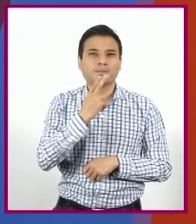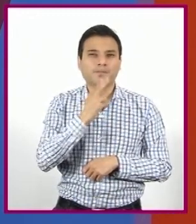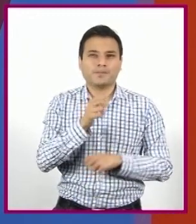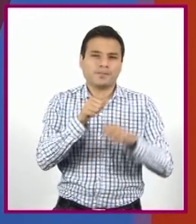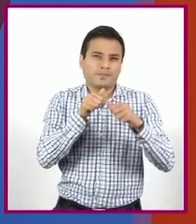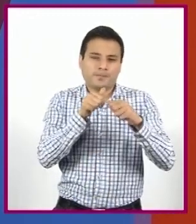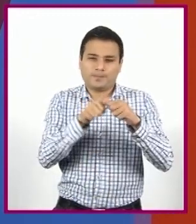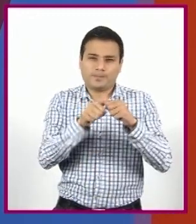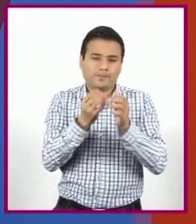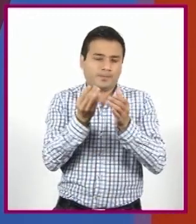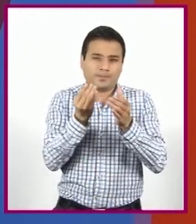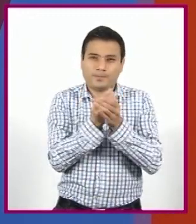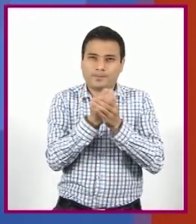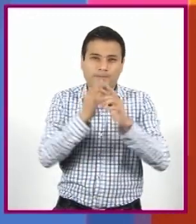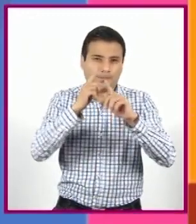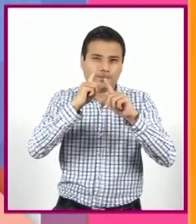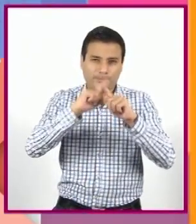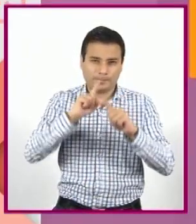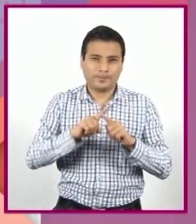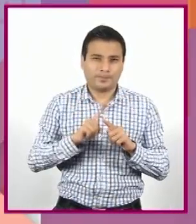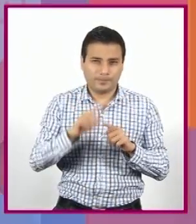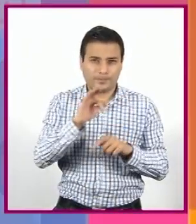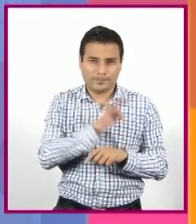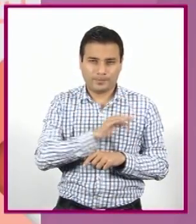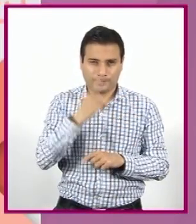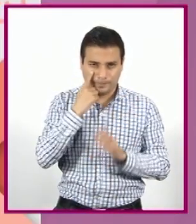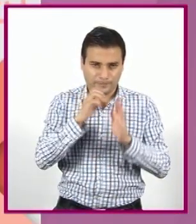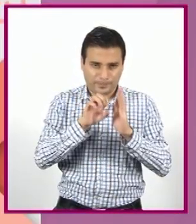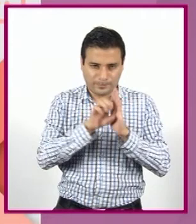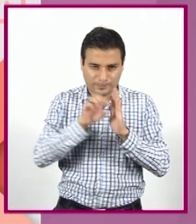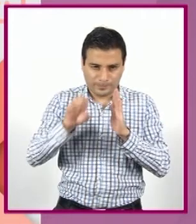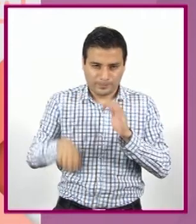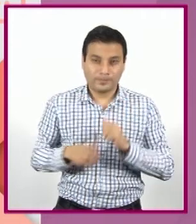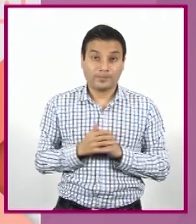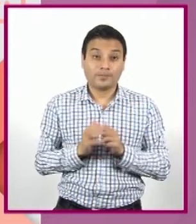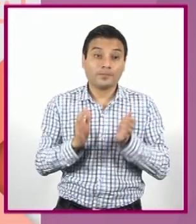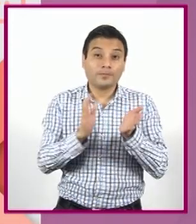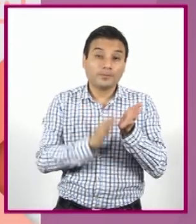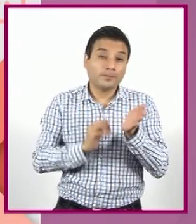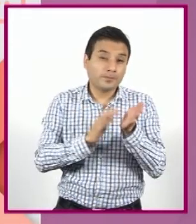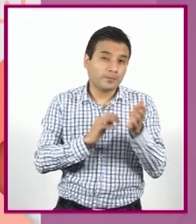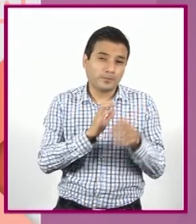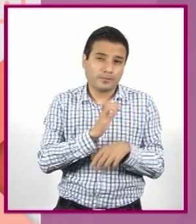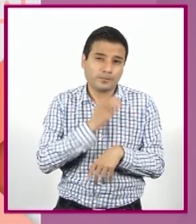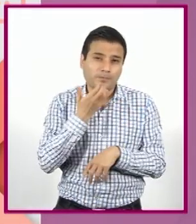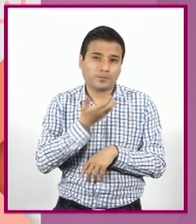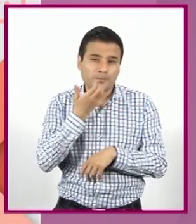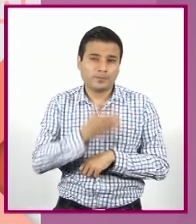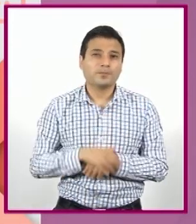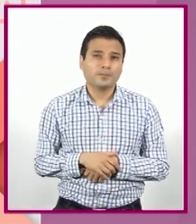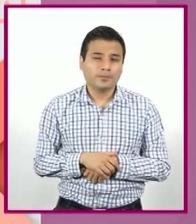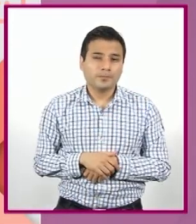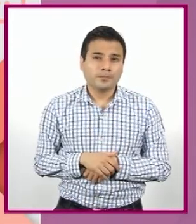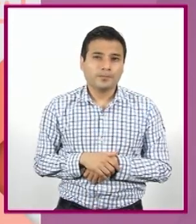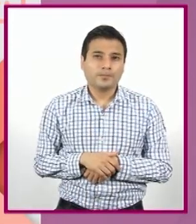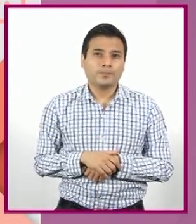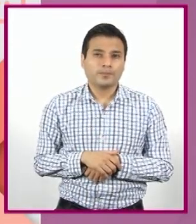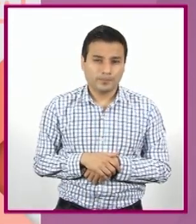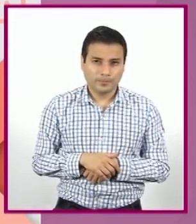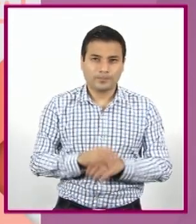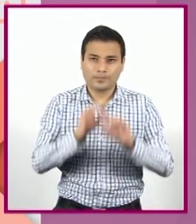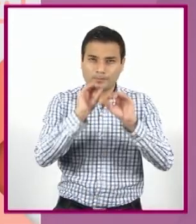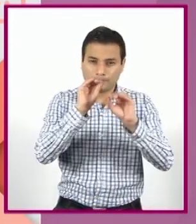letras, dependiendo del soporte textual. Por ejemplo, en papel son más comunes las letras con adornos en los ángulos